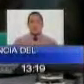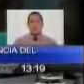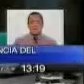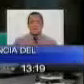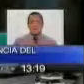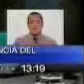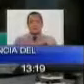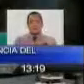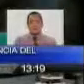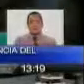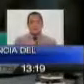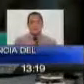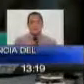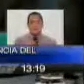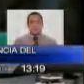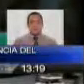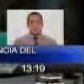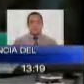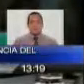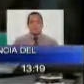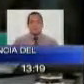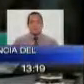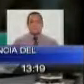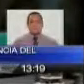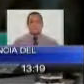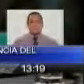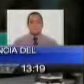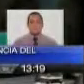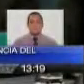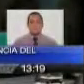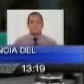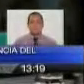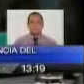responsabilidad de estas personas.